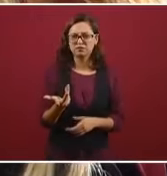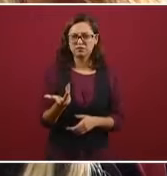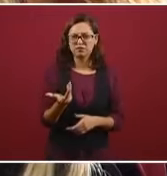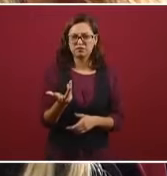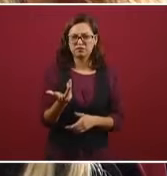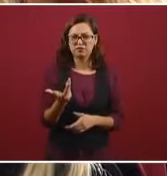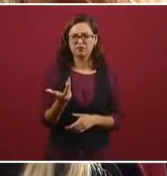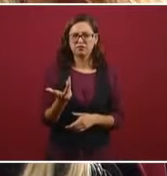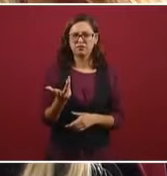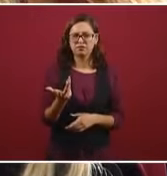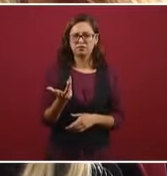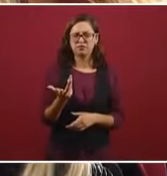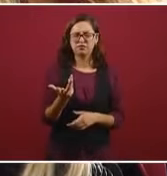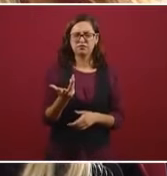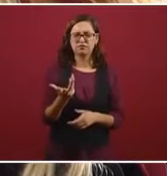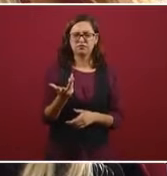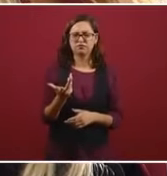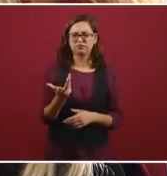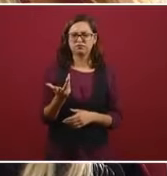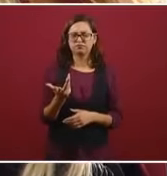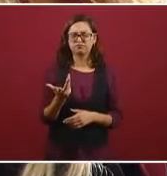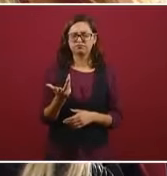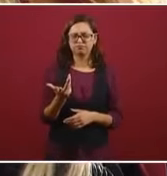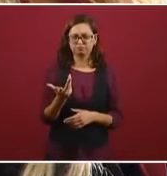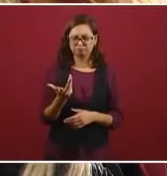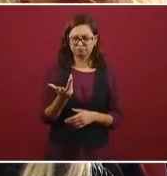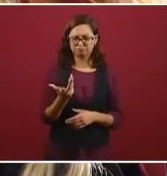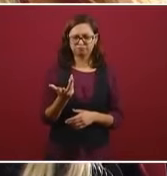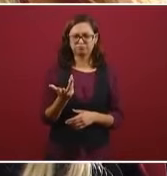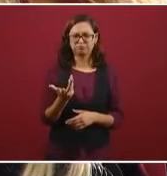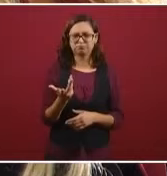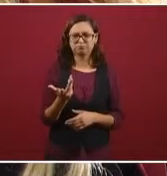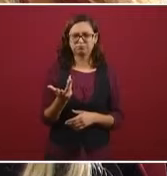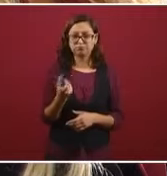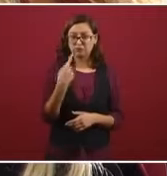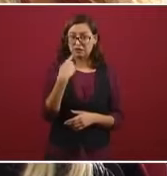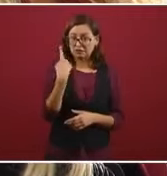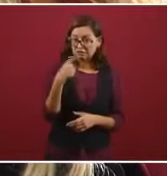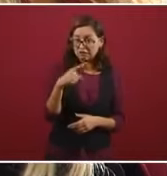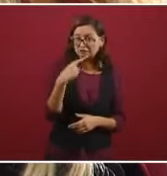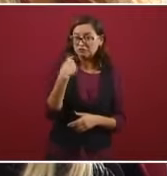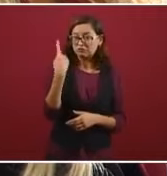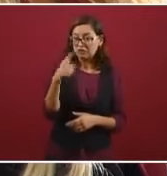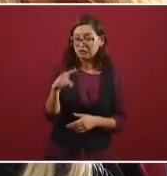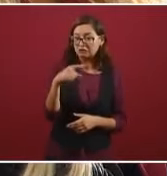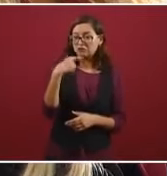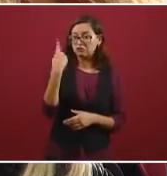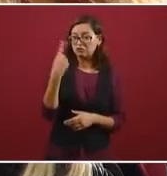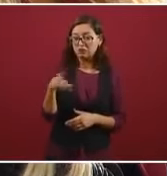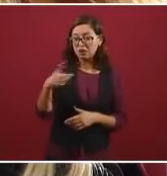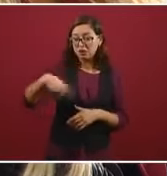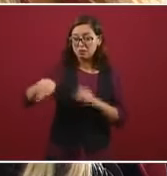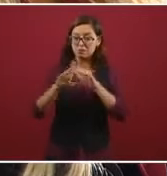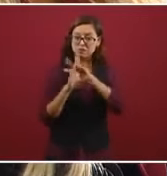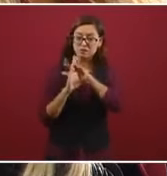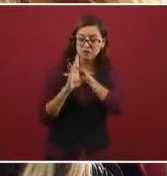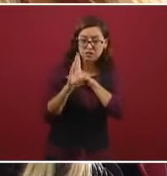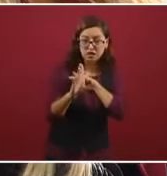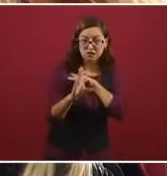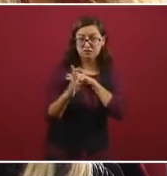relación precisamente con todas estas denuncias que han presentado los migrantes en